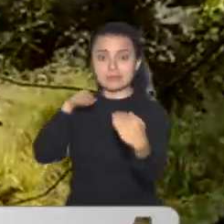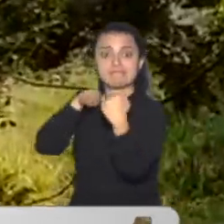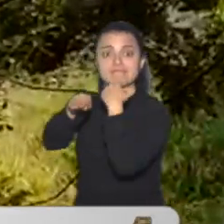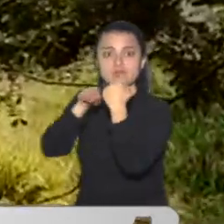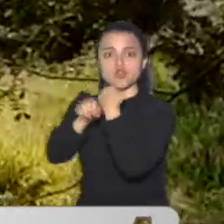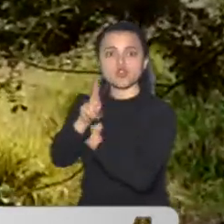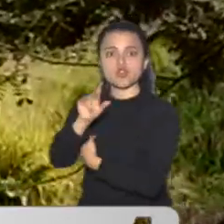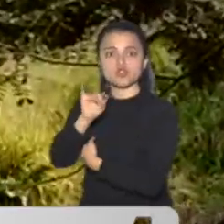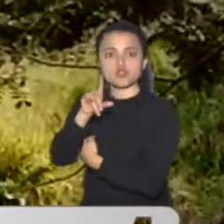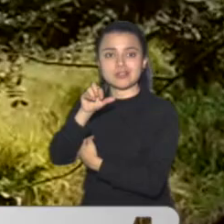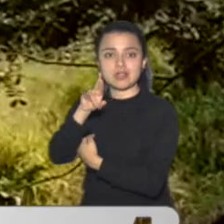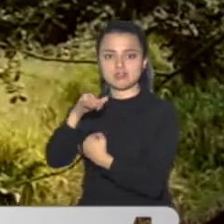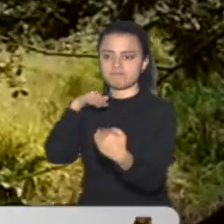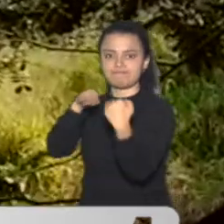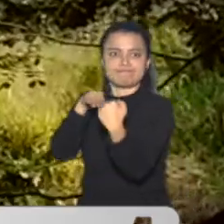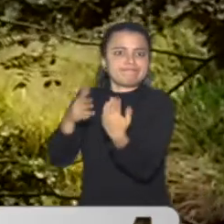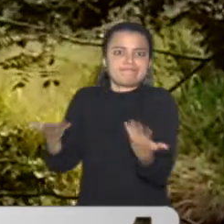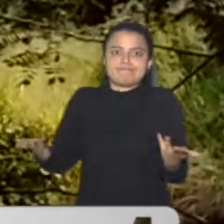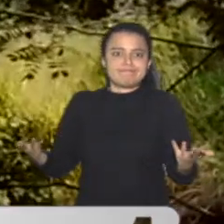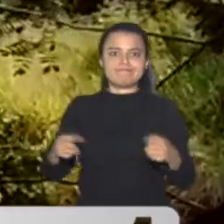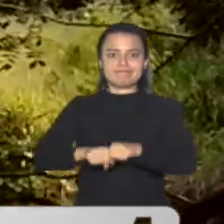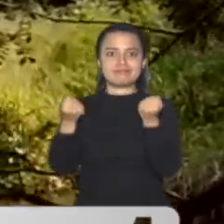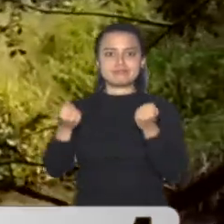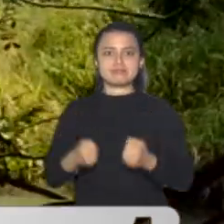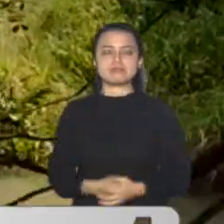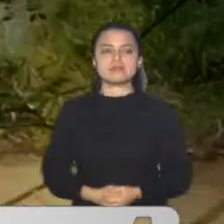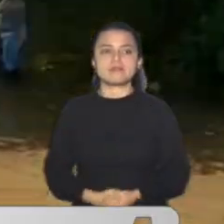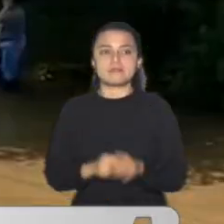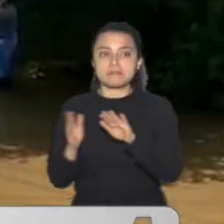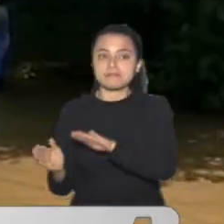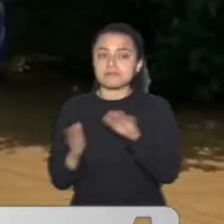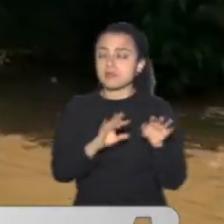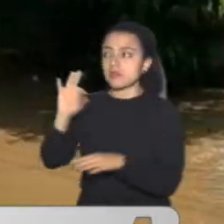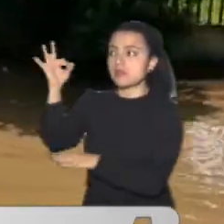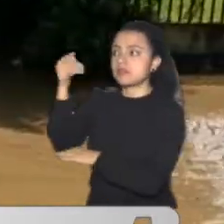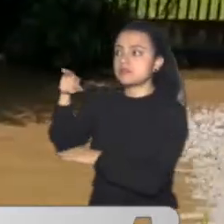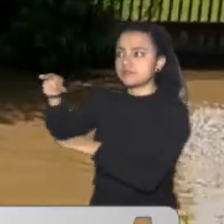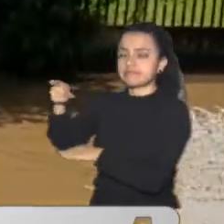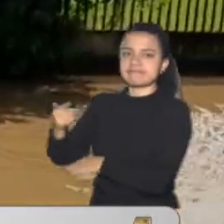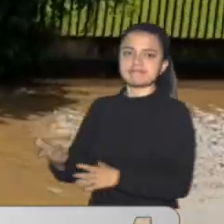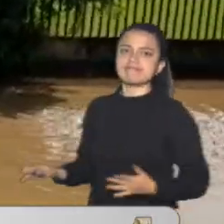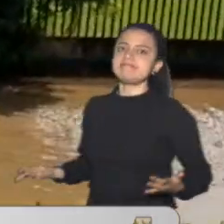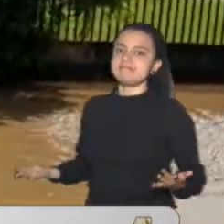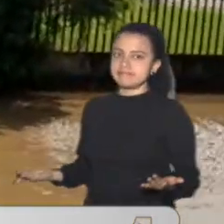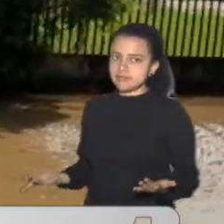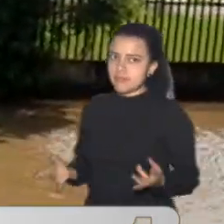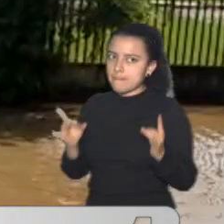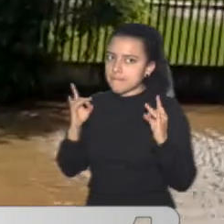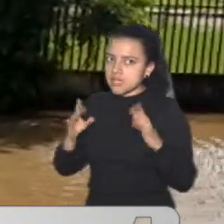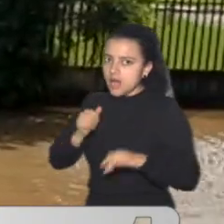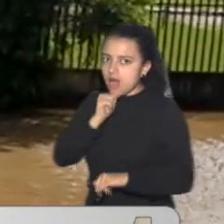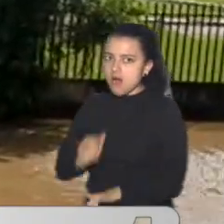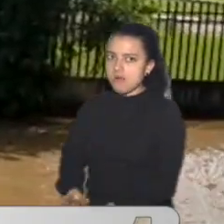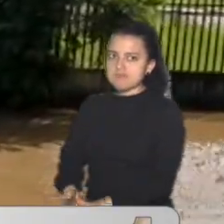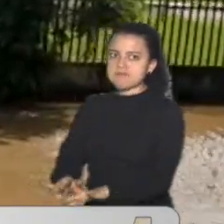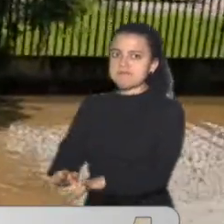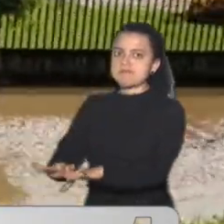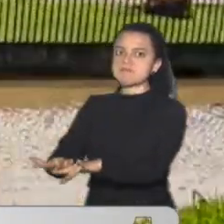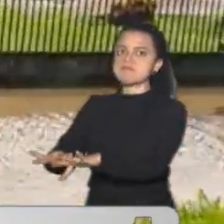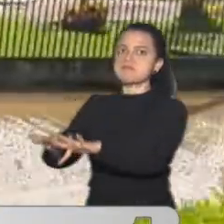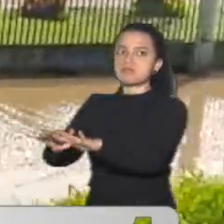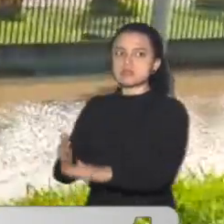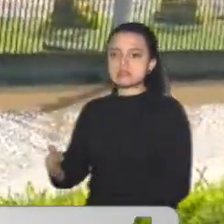naturalidad es fluida mientras en el corregimiento de las dolores de palmira valle del cauca el panorama por la falta de alcantarillado es caótico las vías están